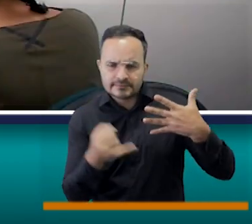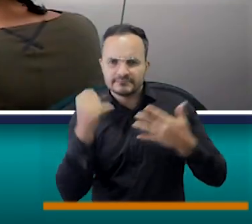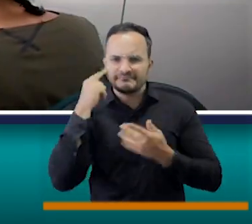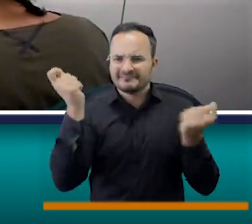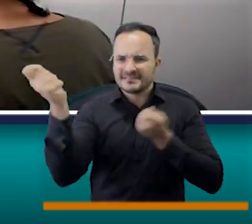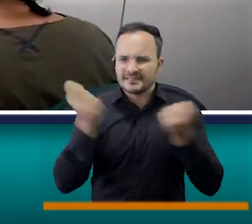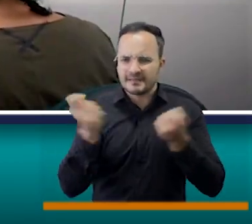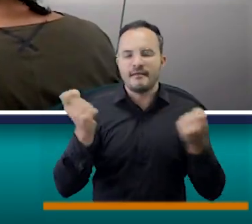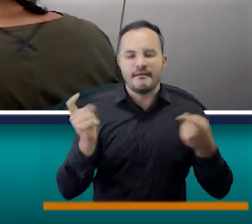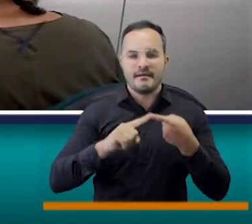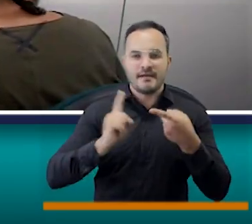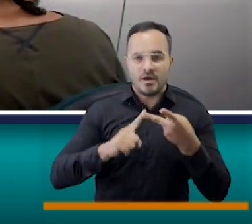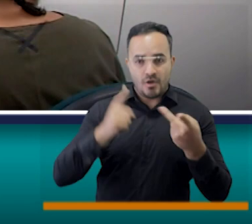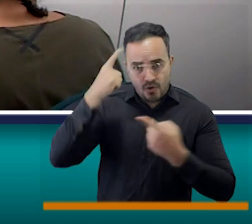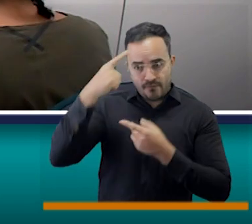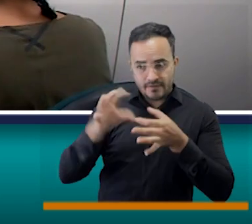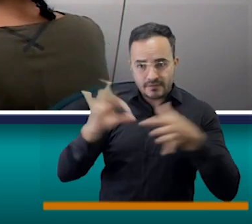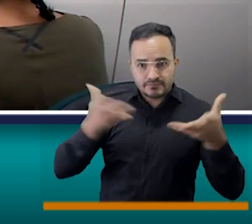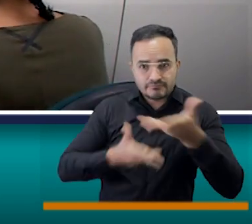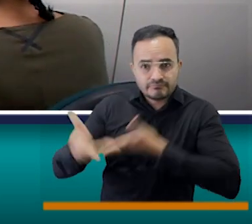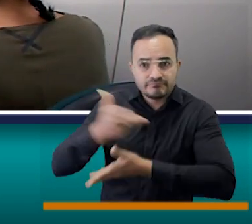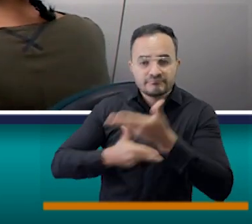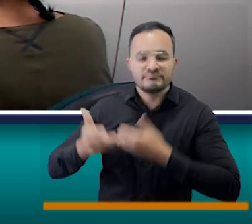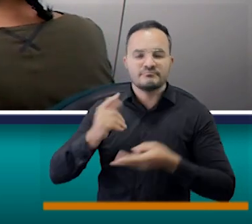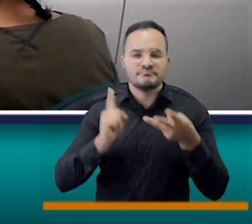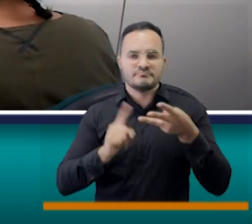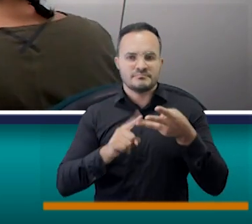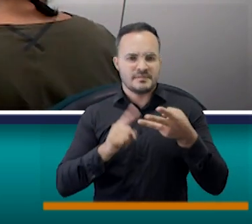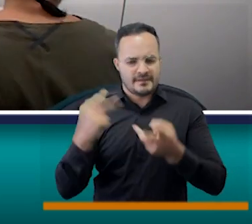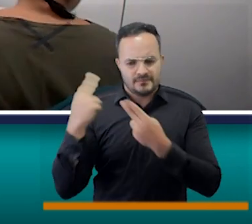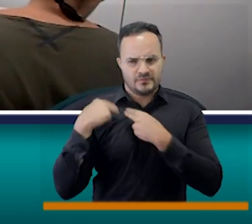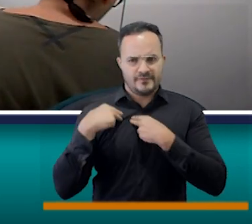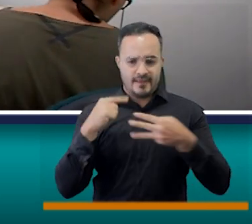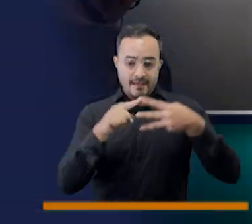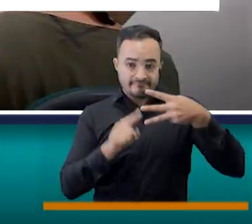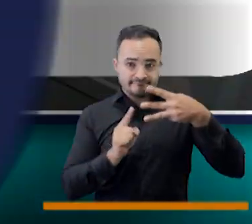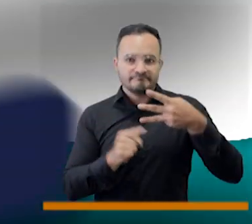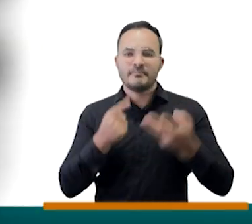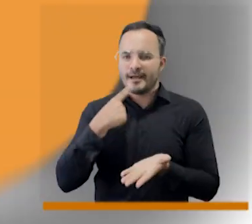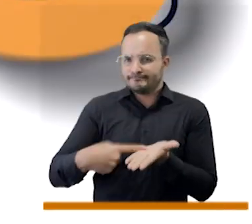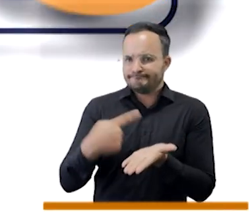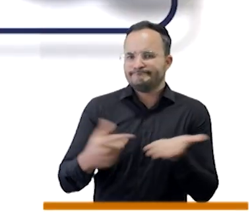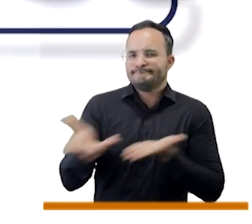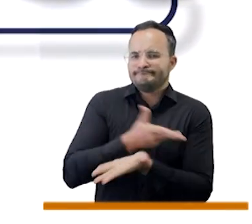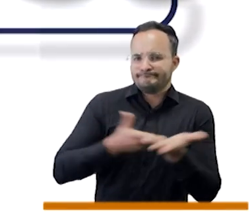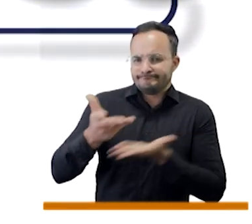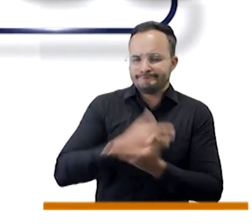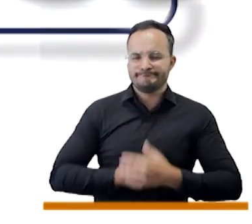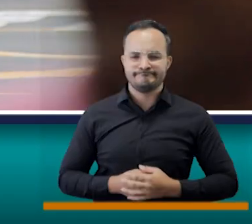La gobernabilidad, la gobernanza y la seguridad pasan al tablero.